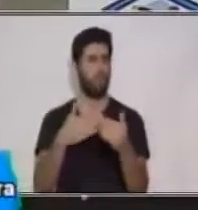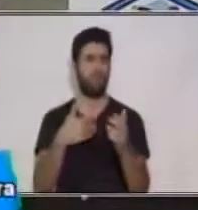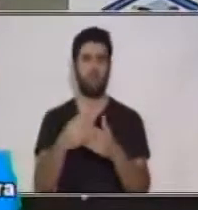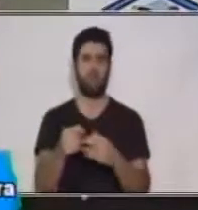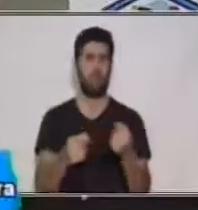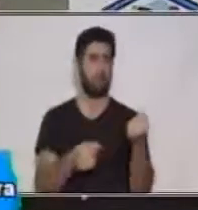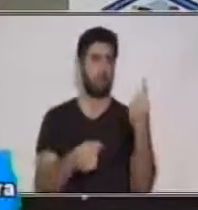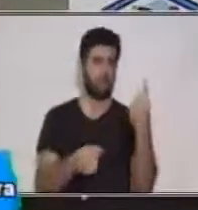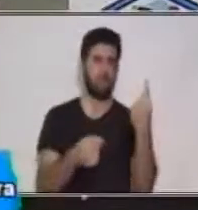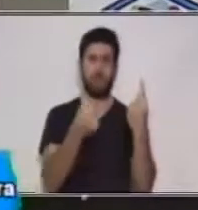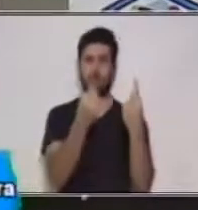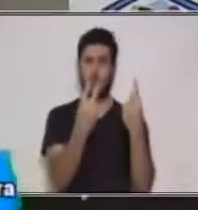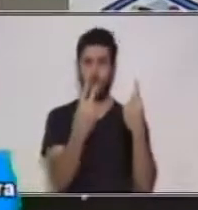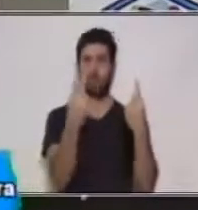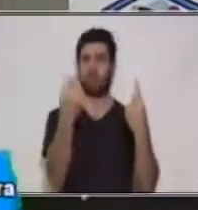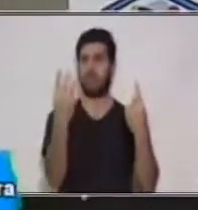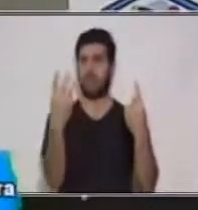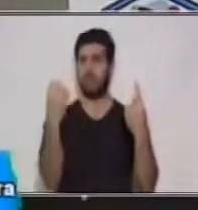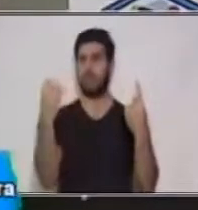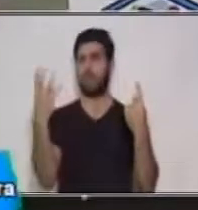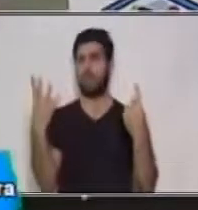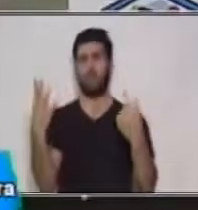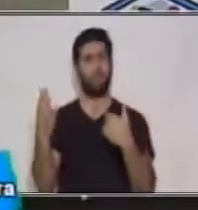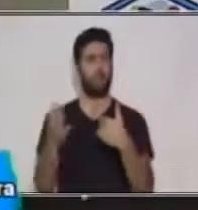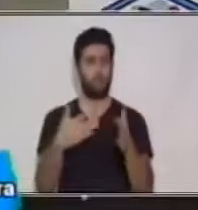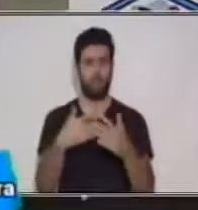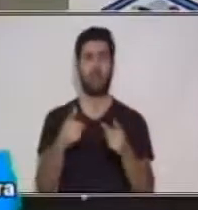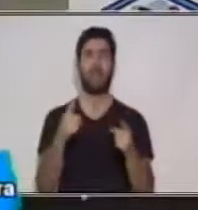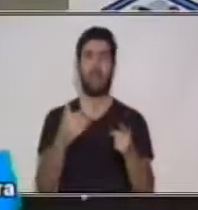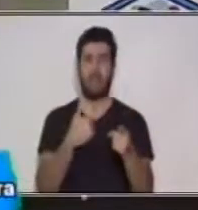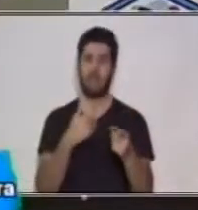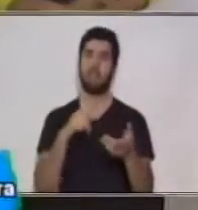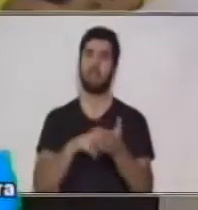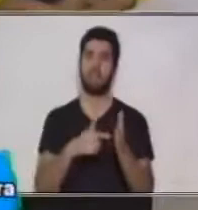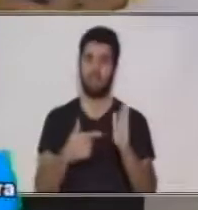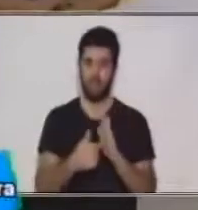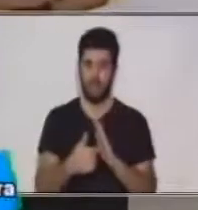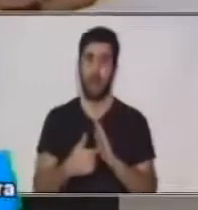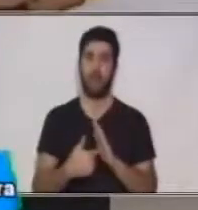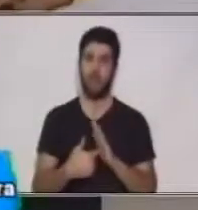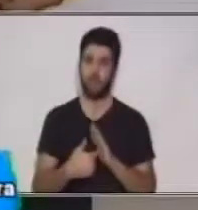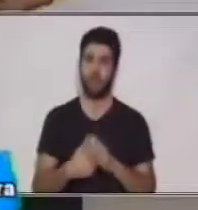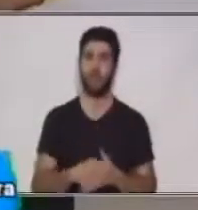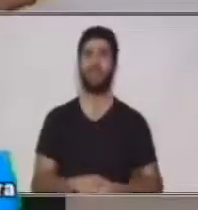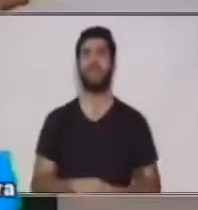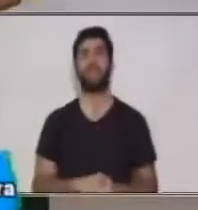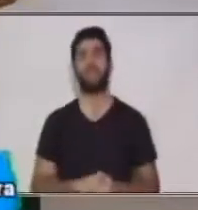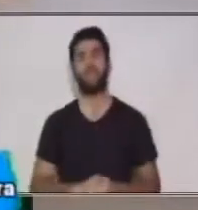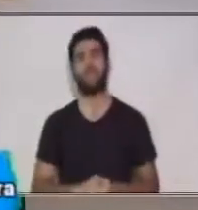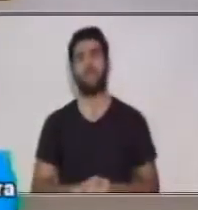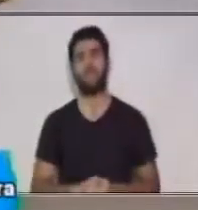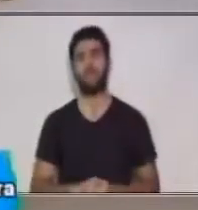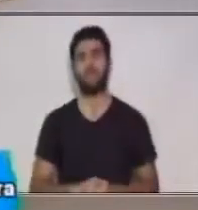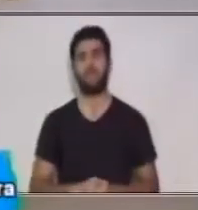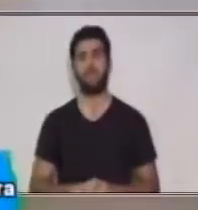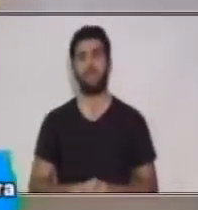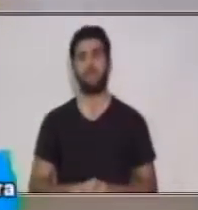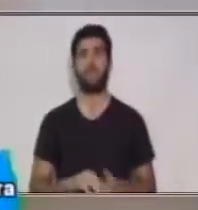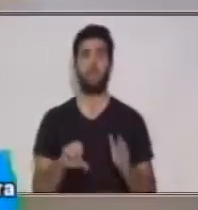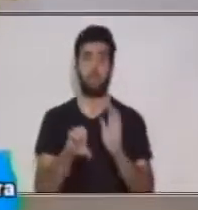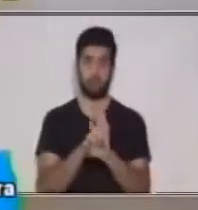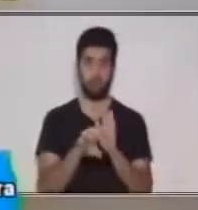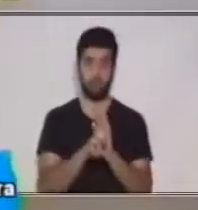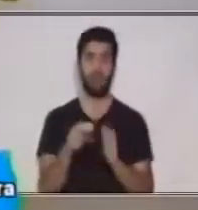una sola letra como la S que vimos acá, tienen significado propio, tienen un significado. Si nosotros